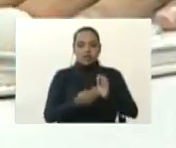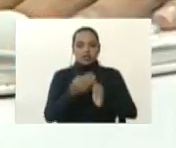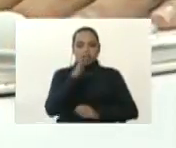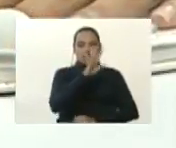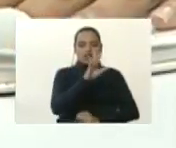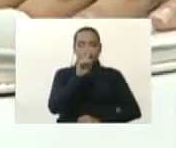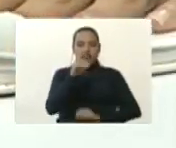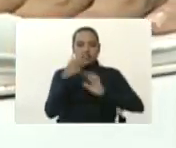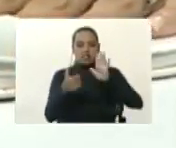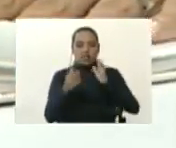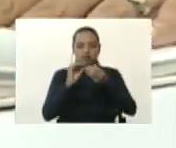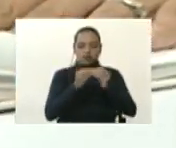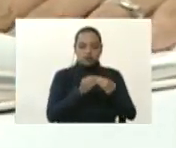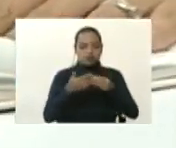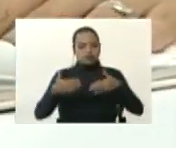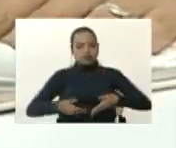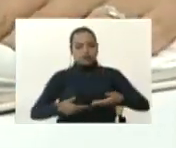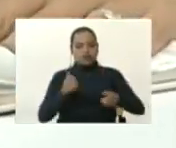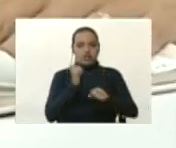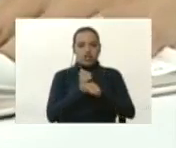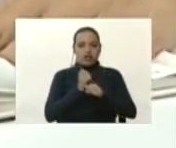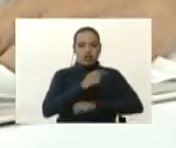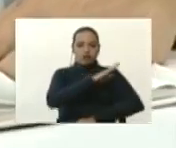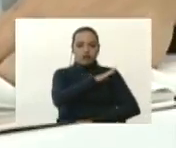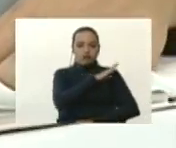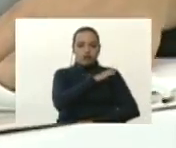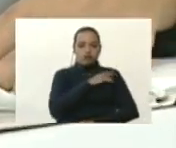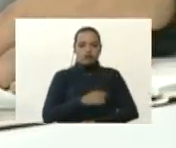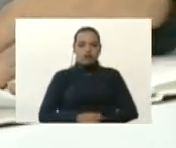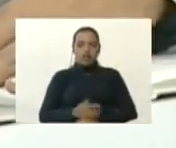propio, con trabajo propio, con tecnología propia.